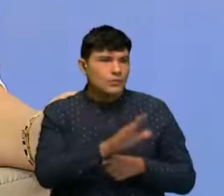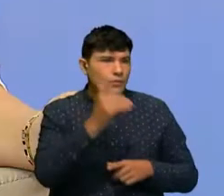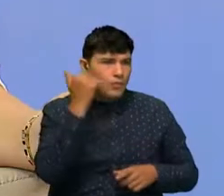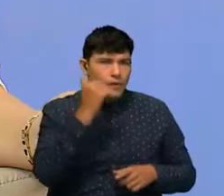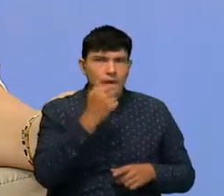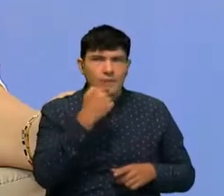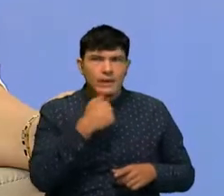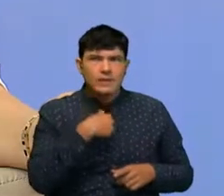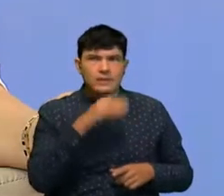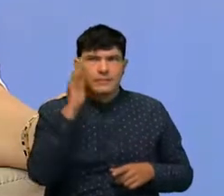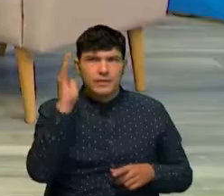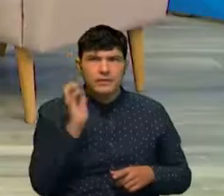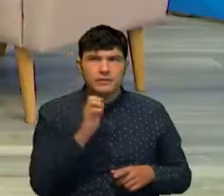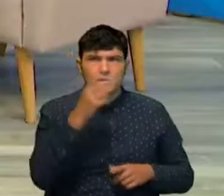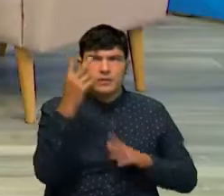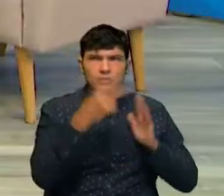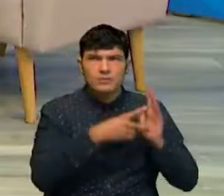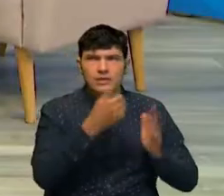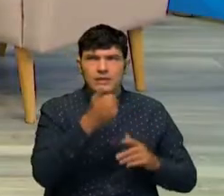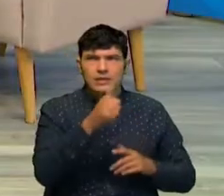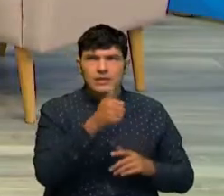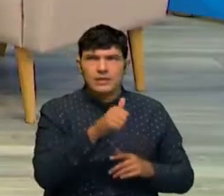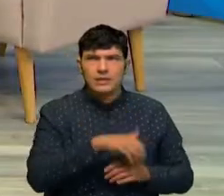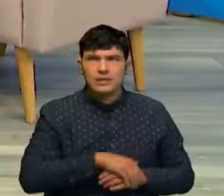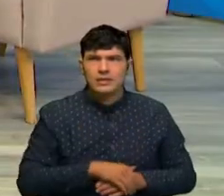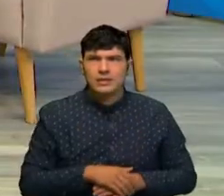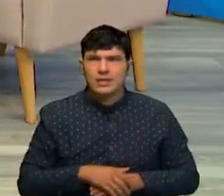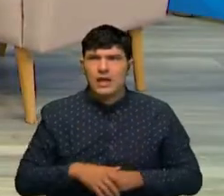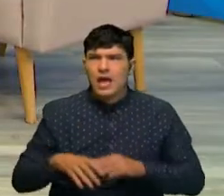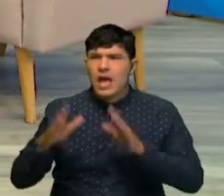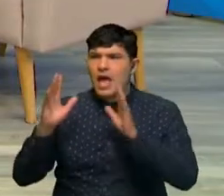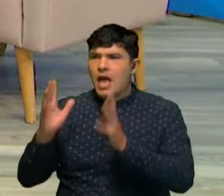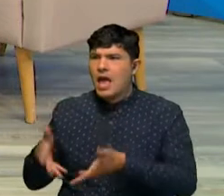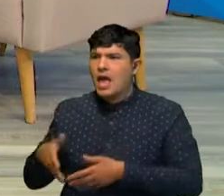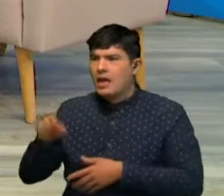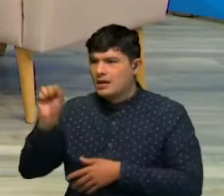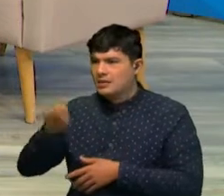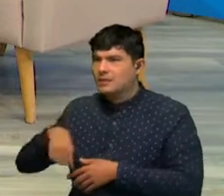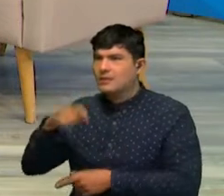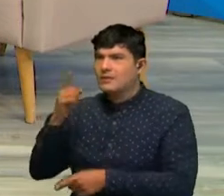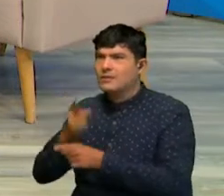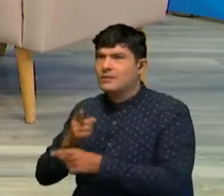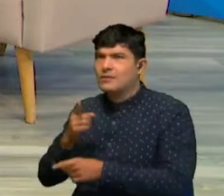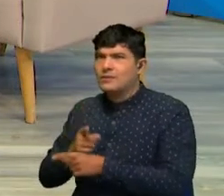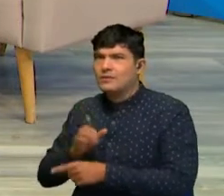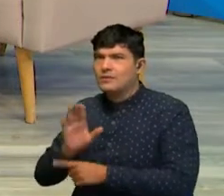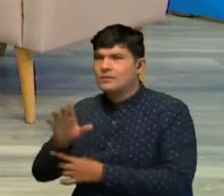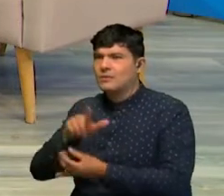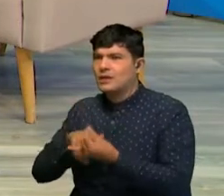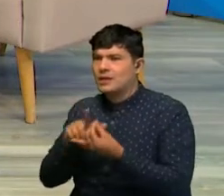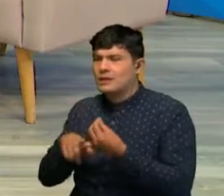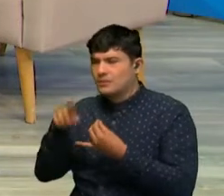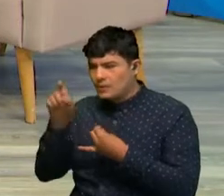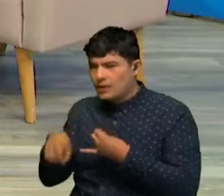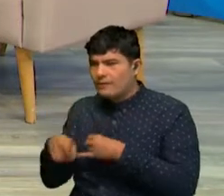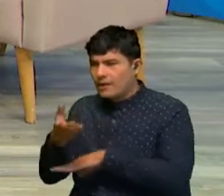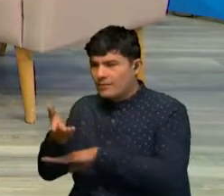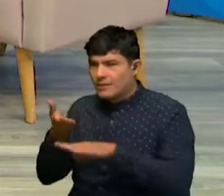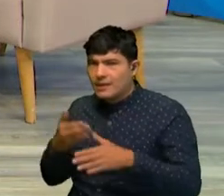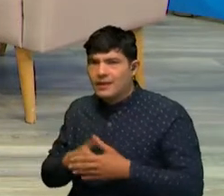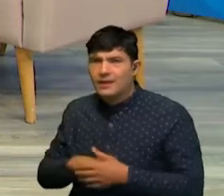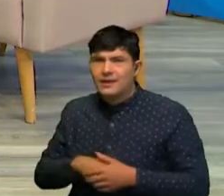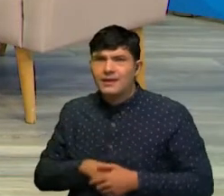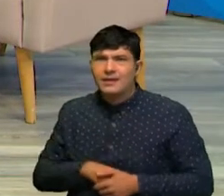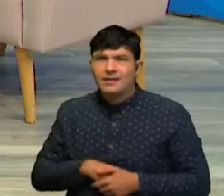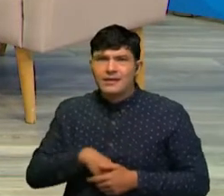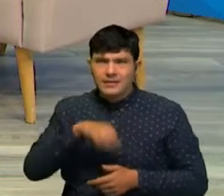¿En 2010? Ah, sí, señor. Sí, sí, señor. Entonces, en ese caso, mire, la gente... ¿Tiene que reclamar? Exacto, exacto. Eso es por